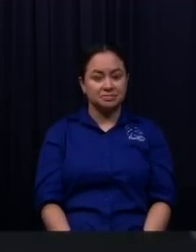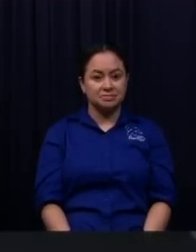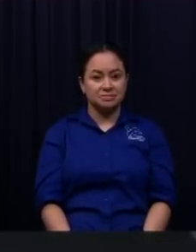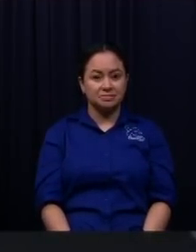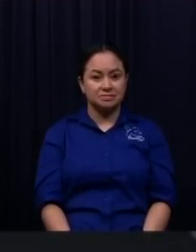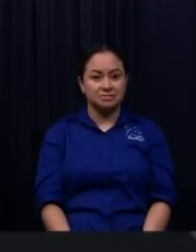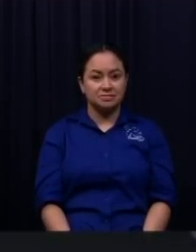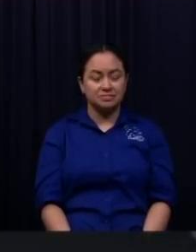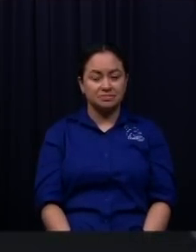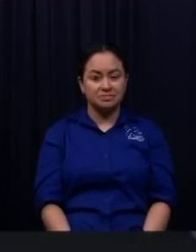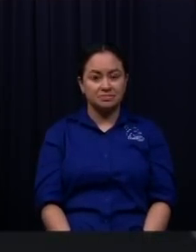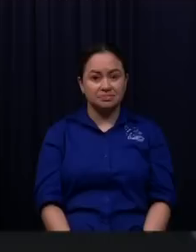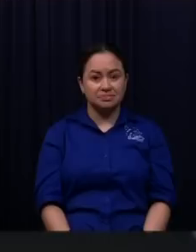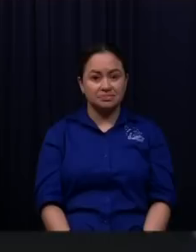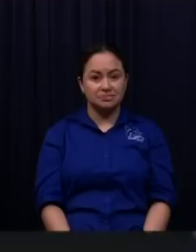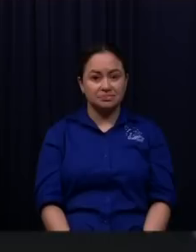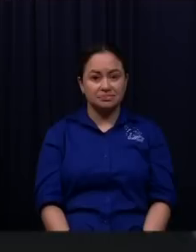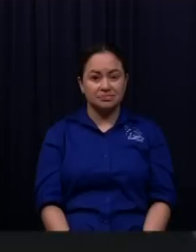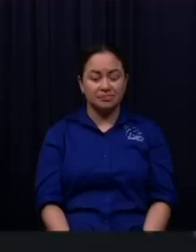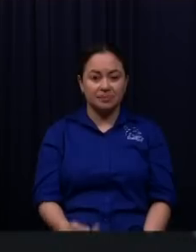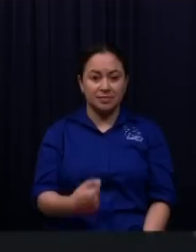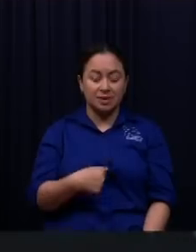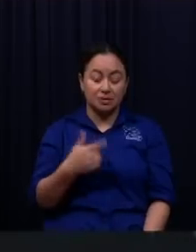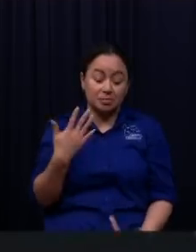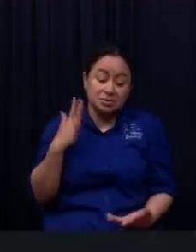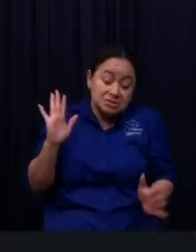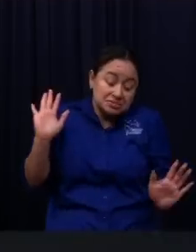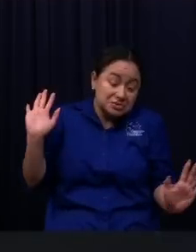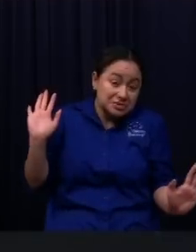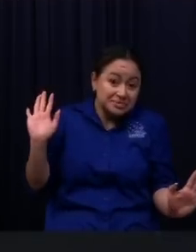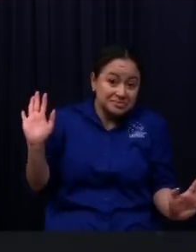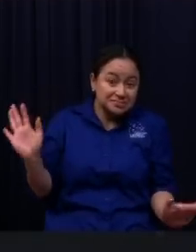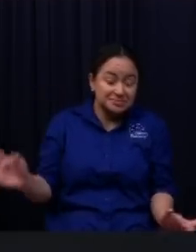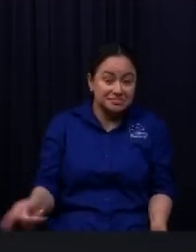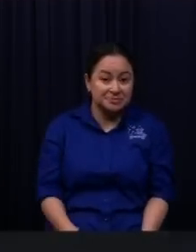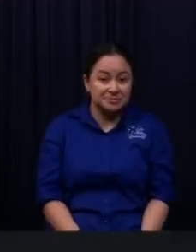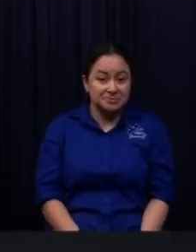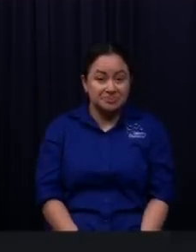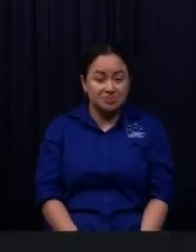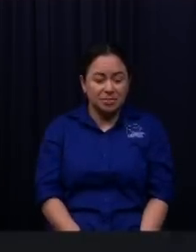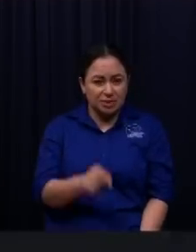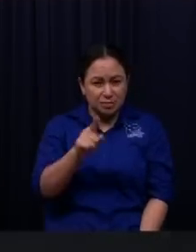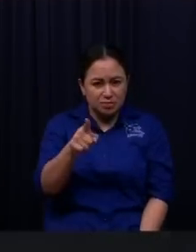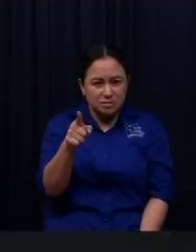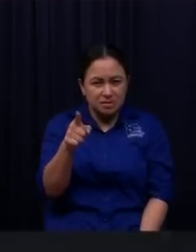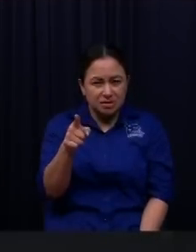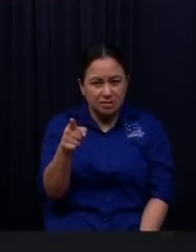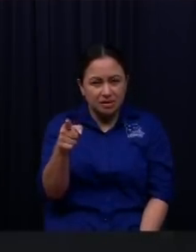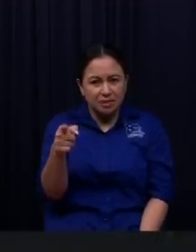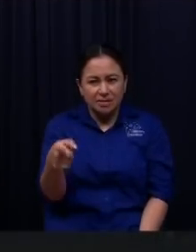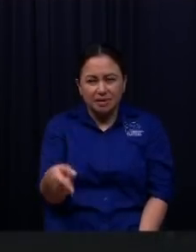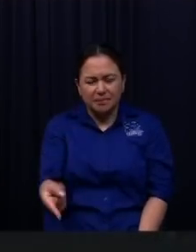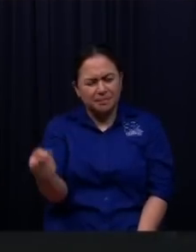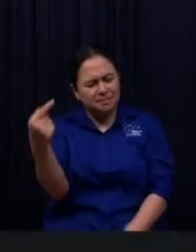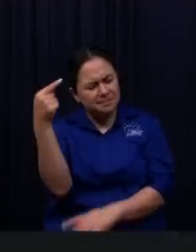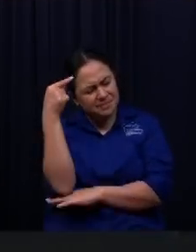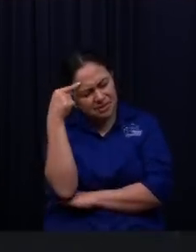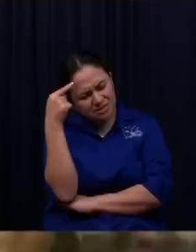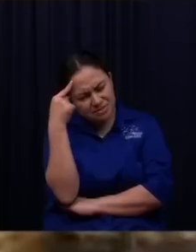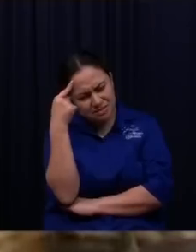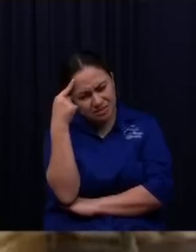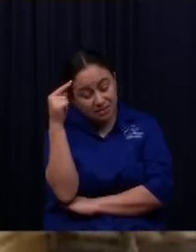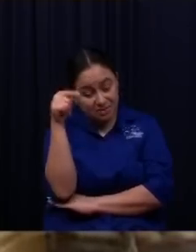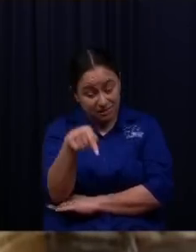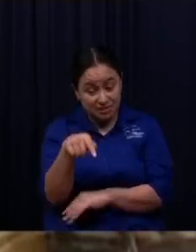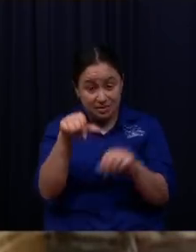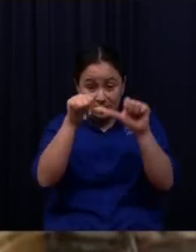Digo yo pues. O sea, solo para hacerle conciencia que este altar nos da